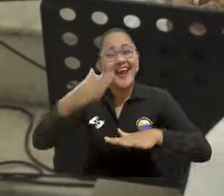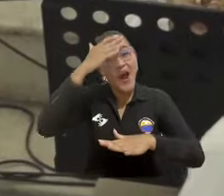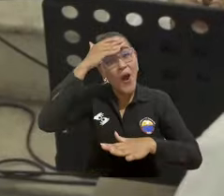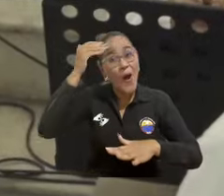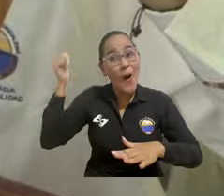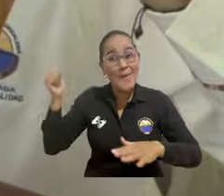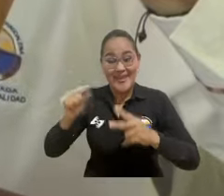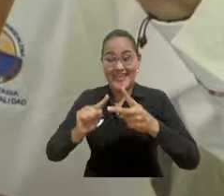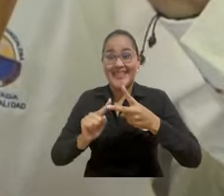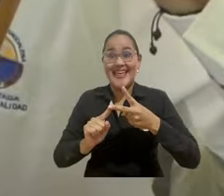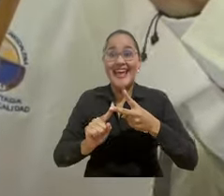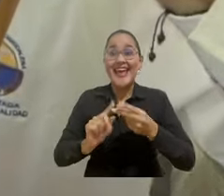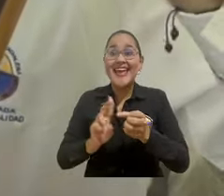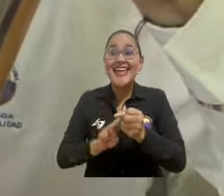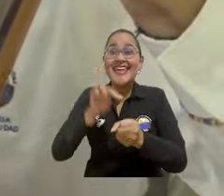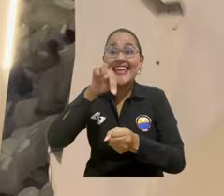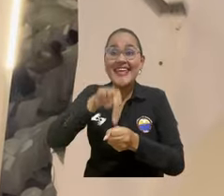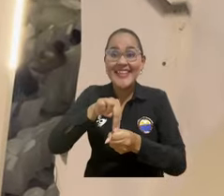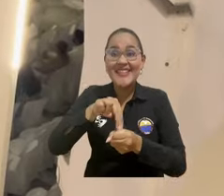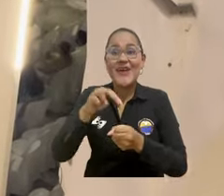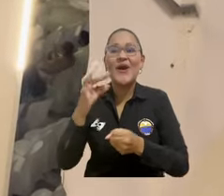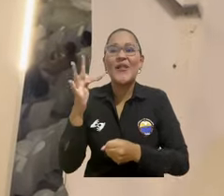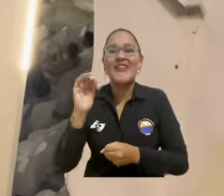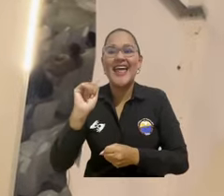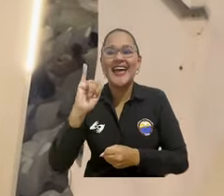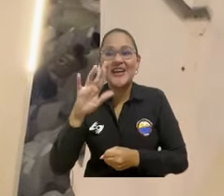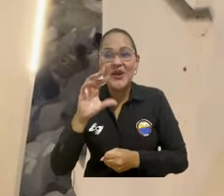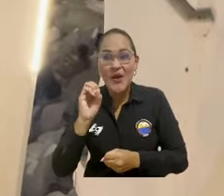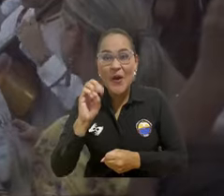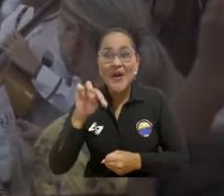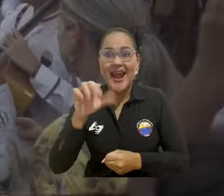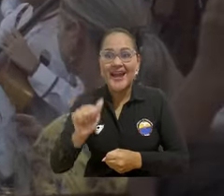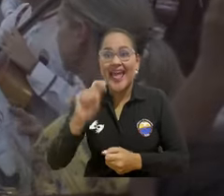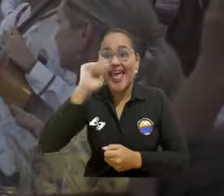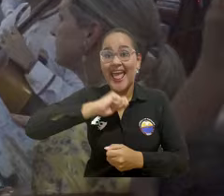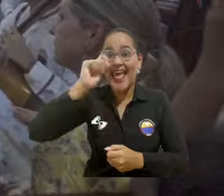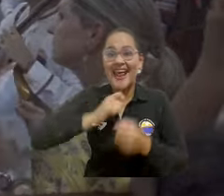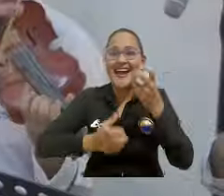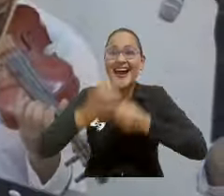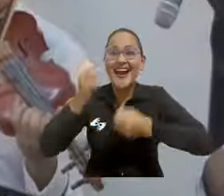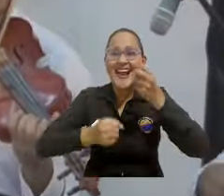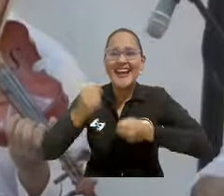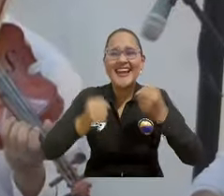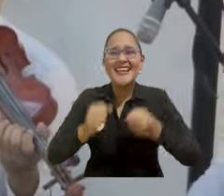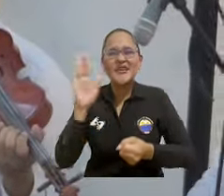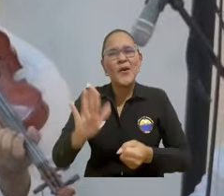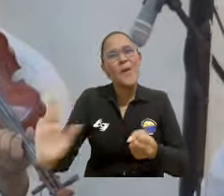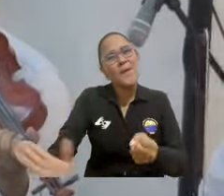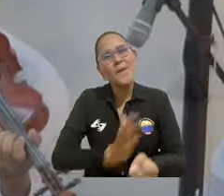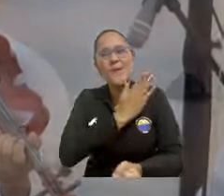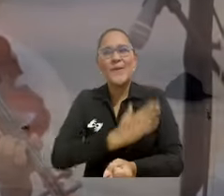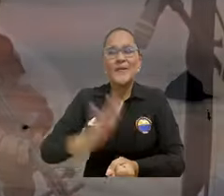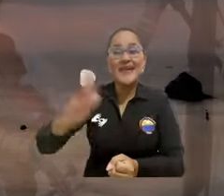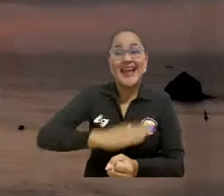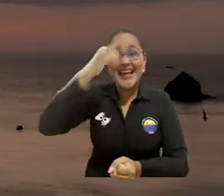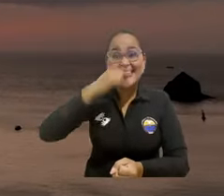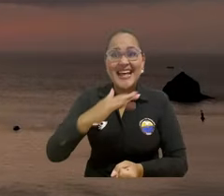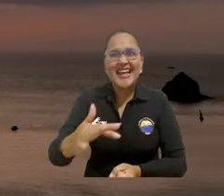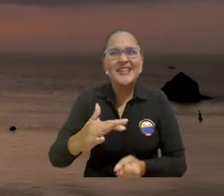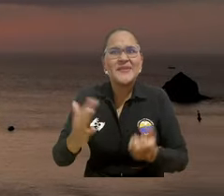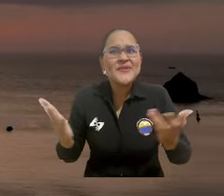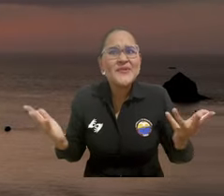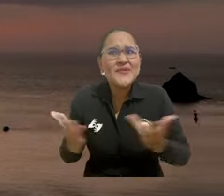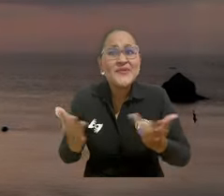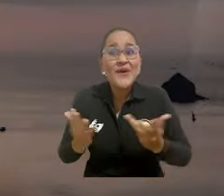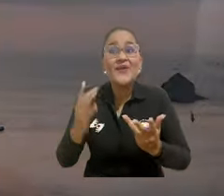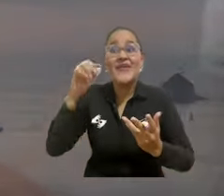La tierra del olvido, Indio Tairona y helado de leche fueron solo algunos de los temas que se escucharon en el gran concierto a Santa